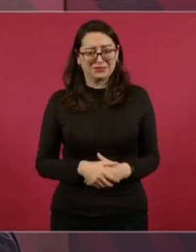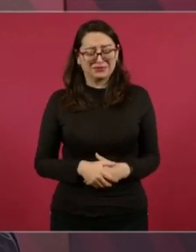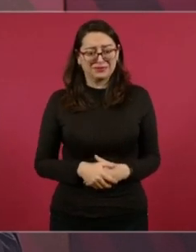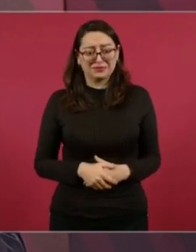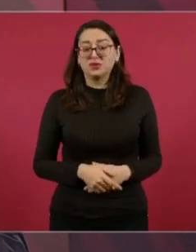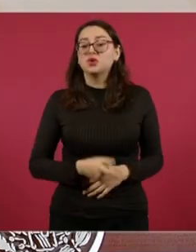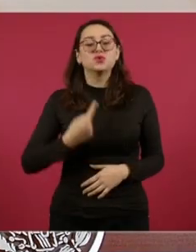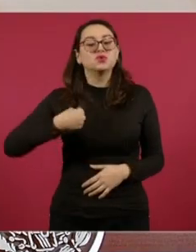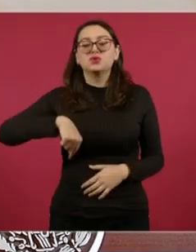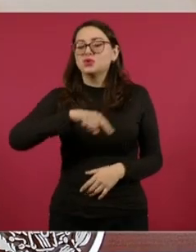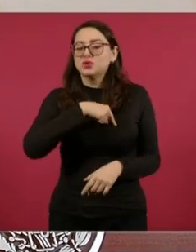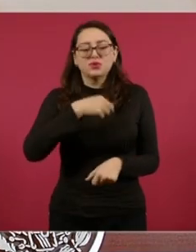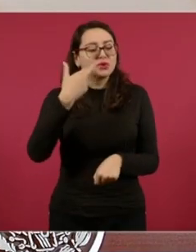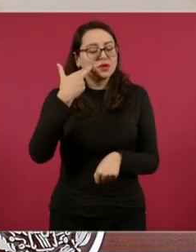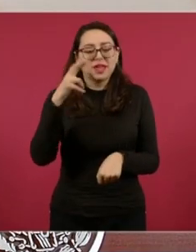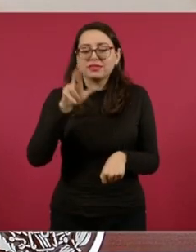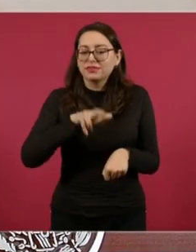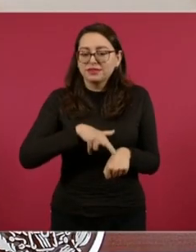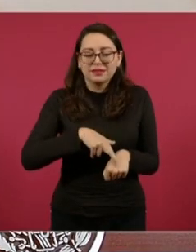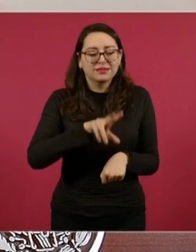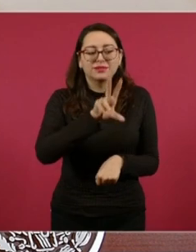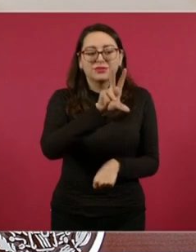somos ratas,